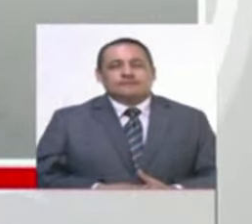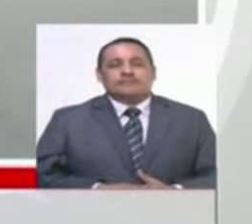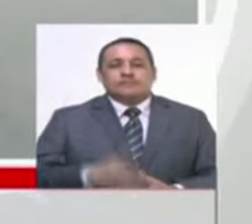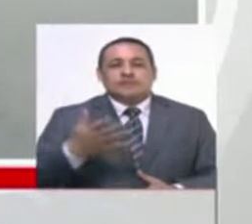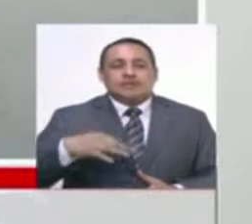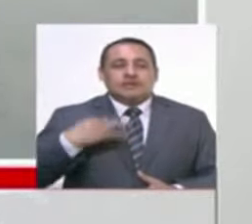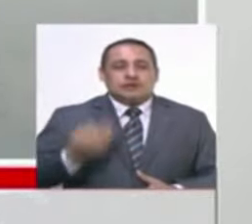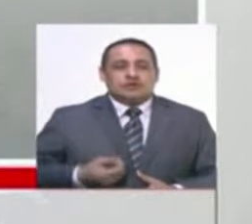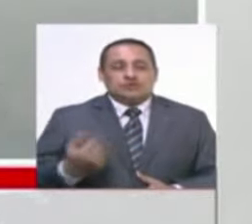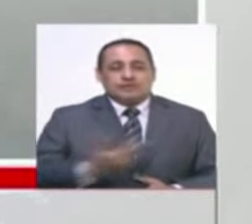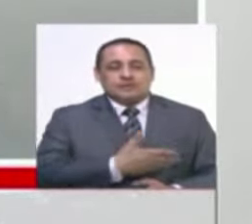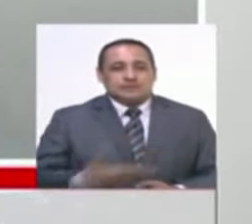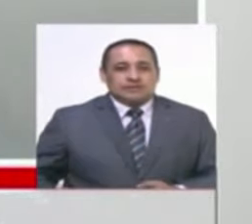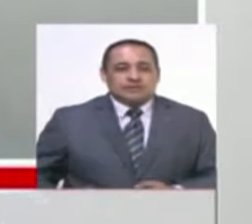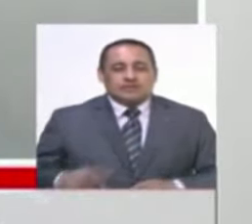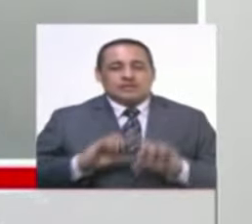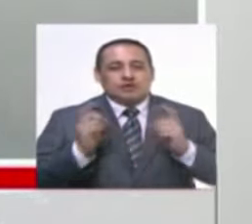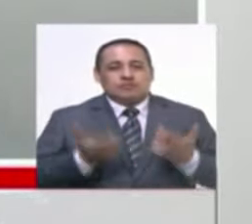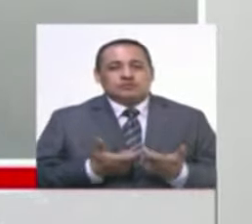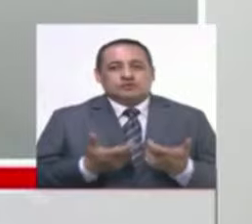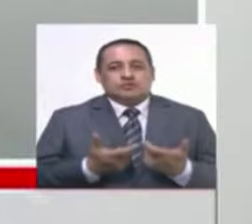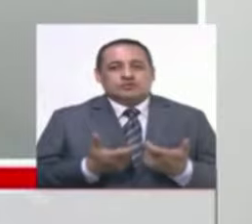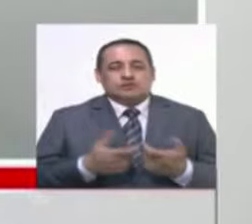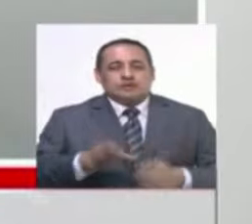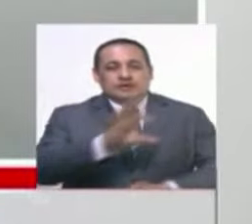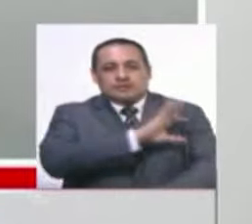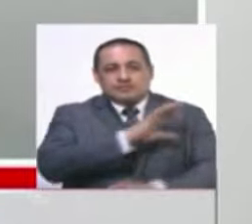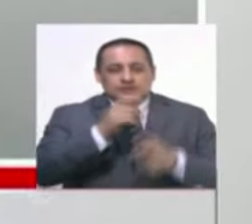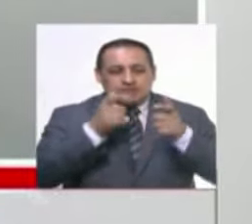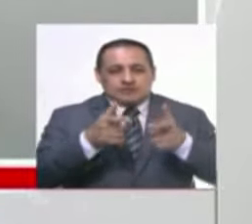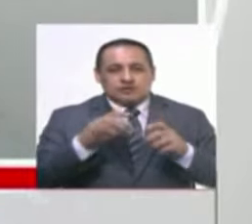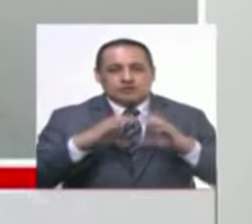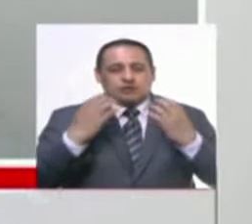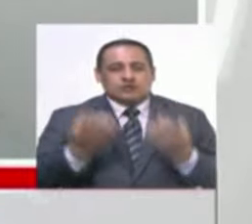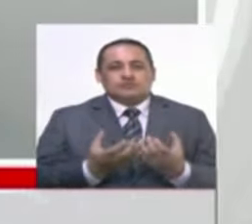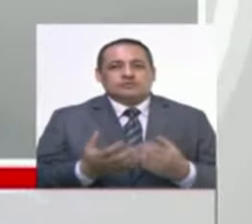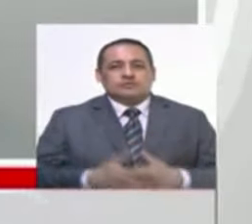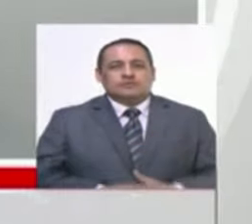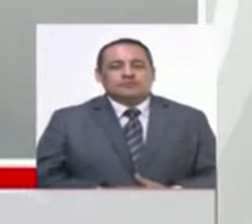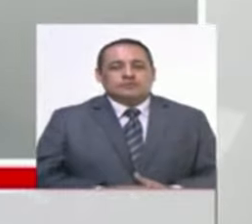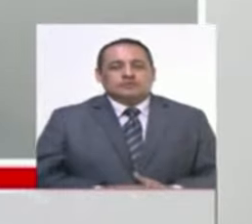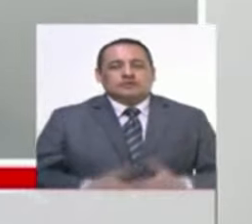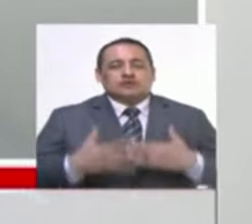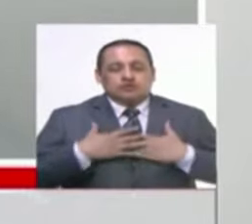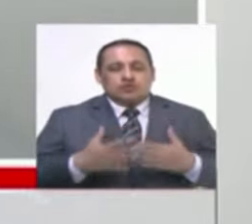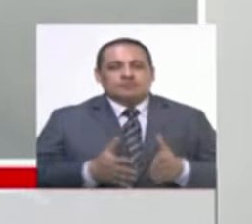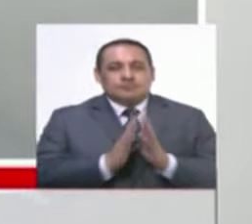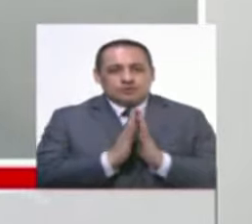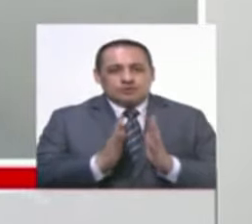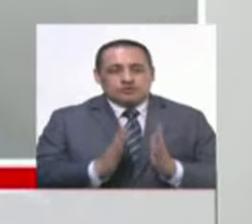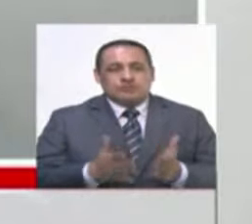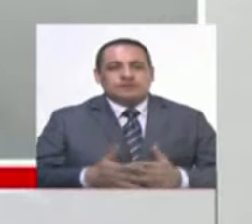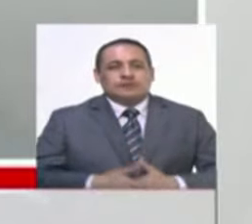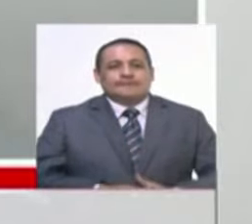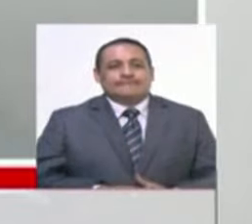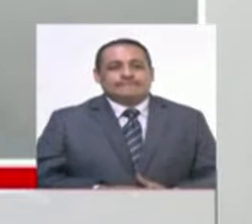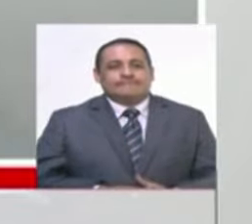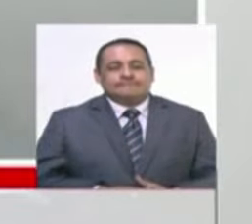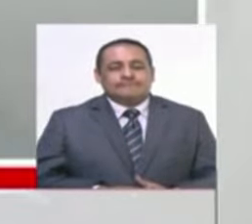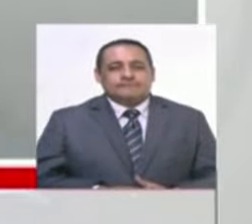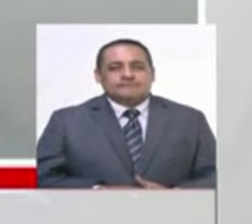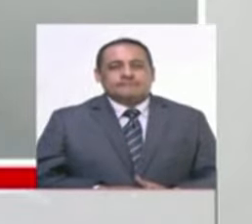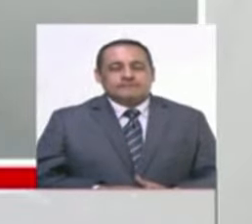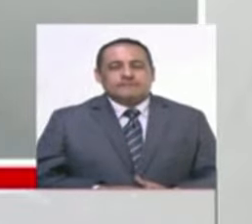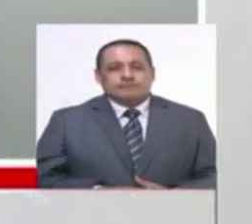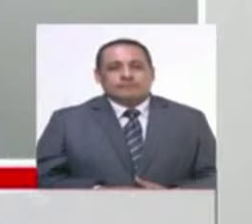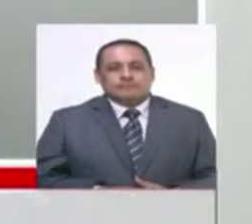Señor presidente de la Comisión de Fiscalización del Congreso, yo le pido por favor de